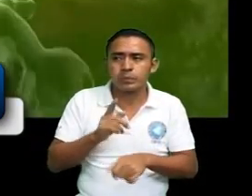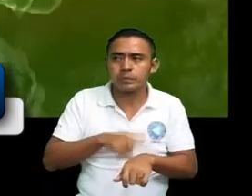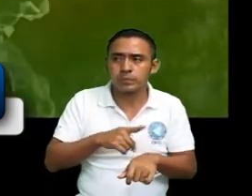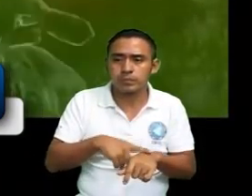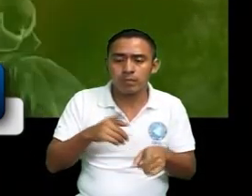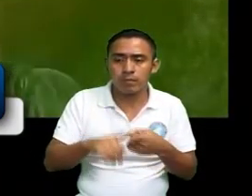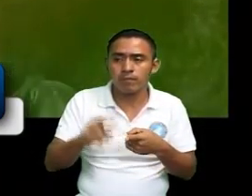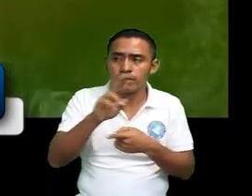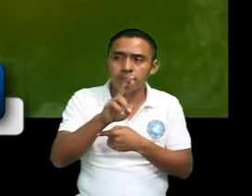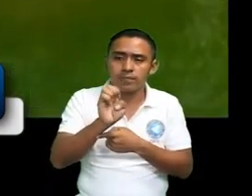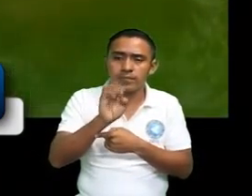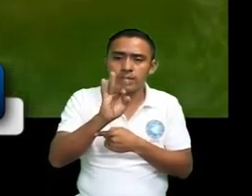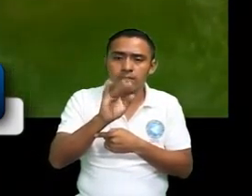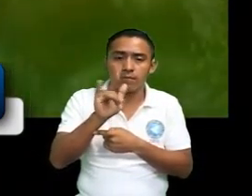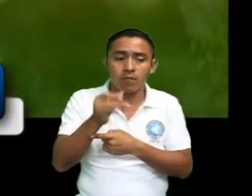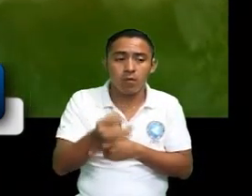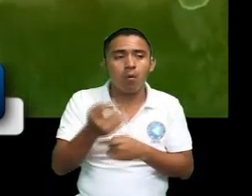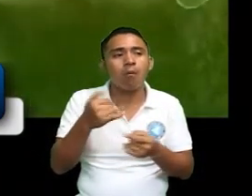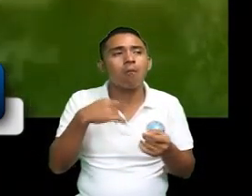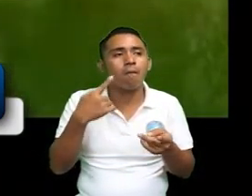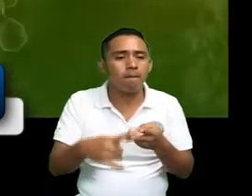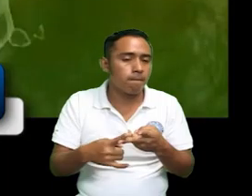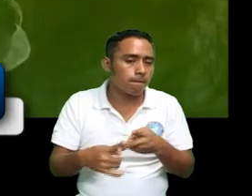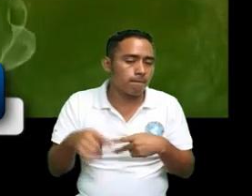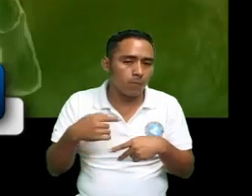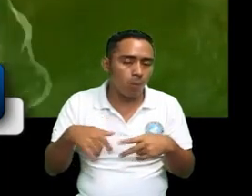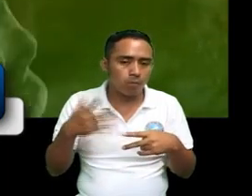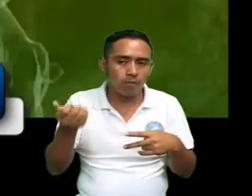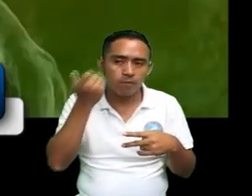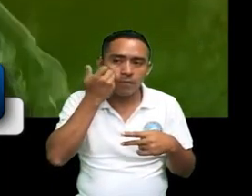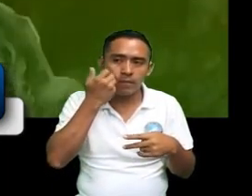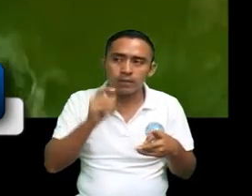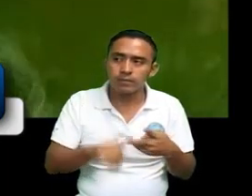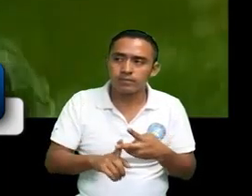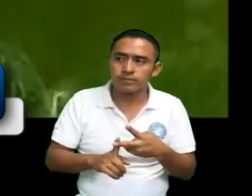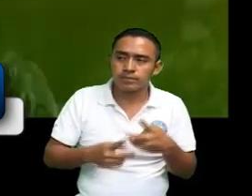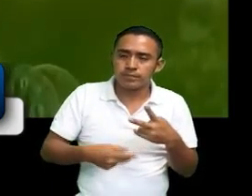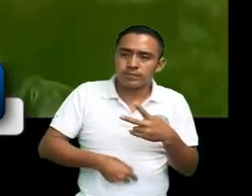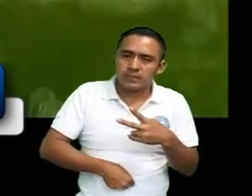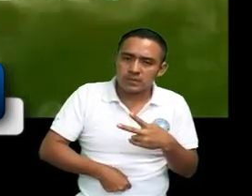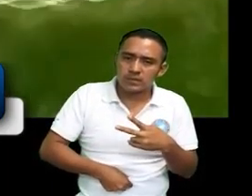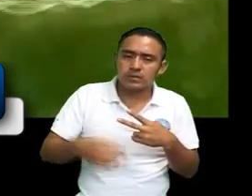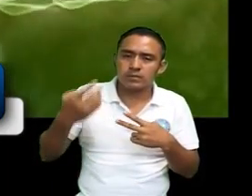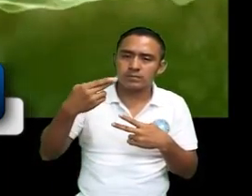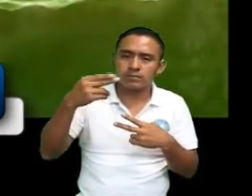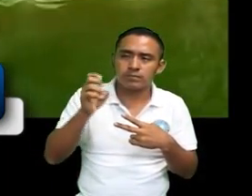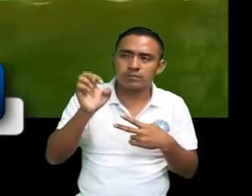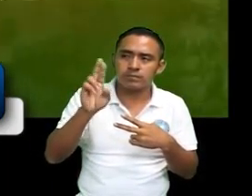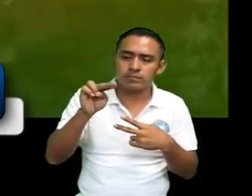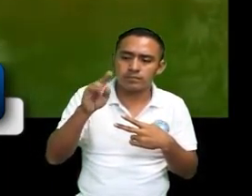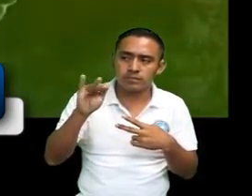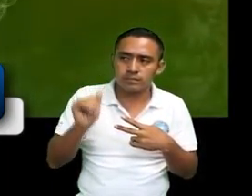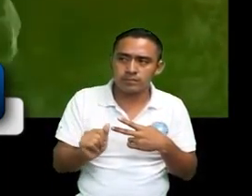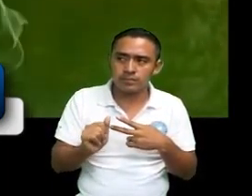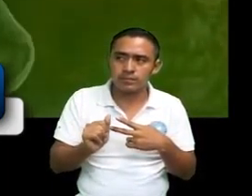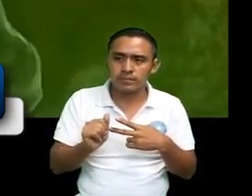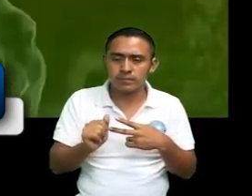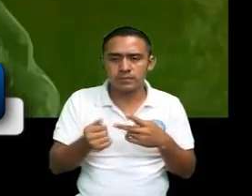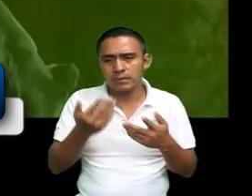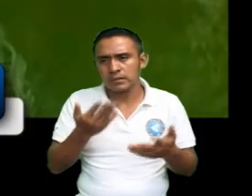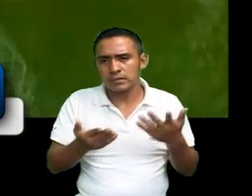del reflujo ya tienen otras complicaciones, como cuáles, la hernia hiatal, que a veces tal vez la hayan